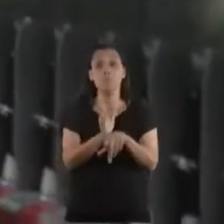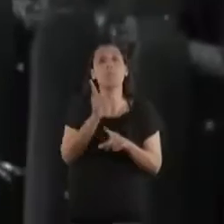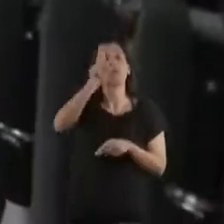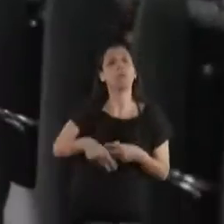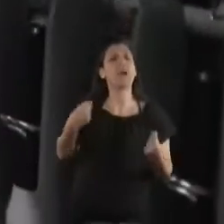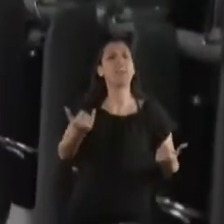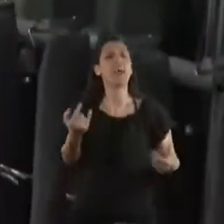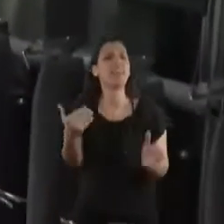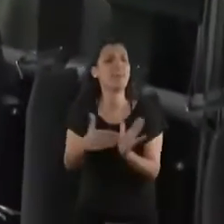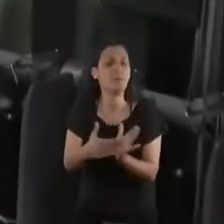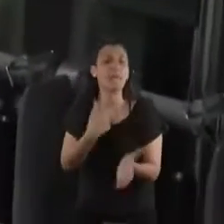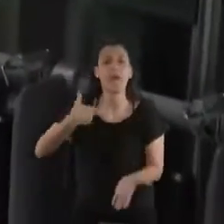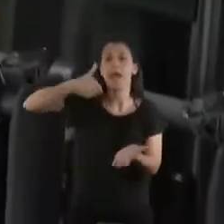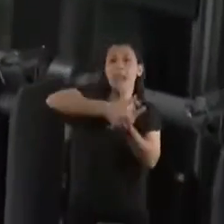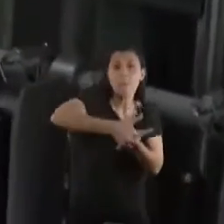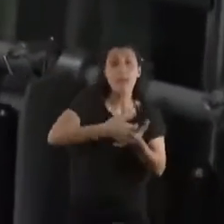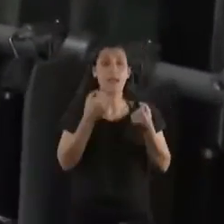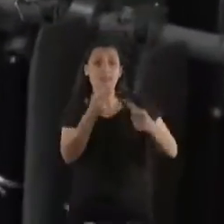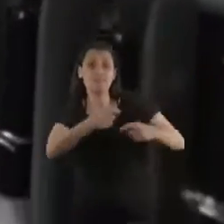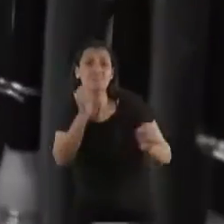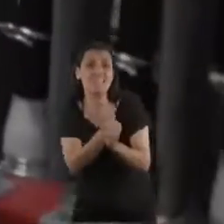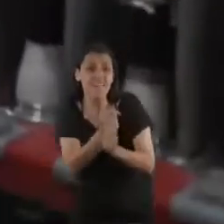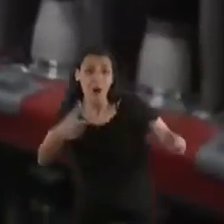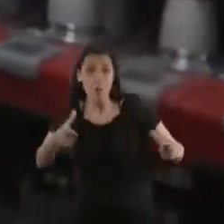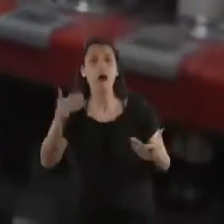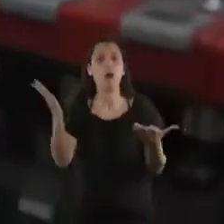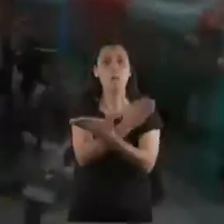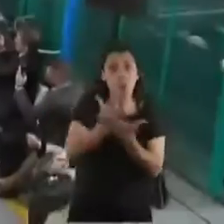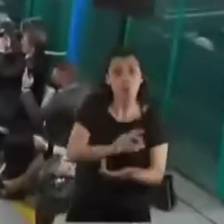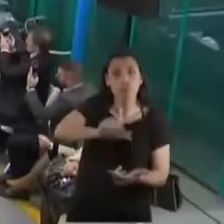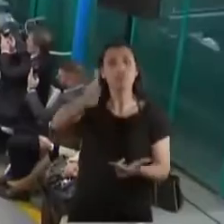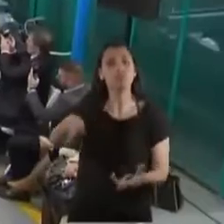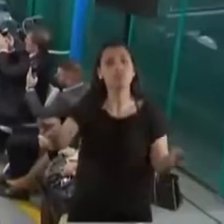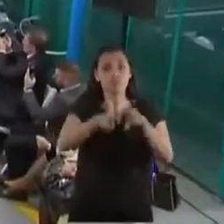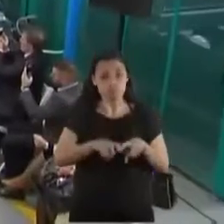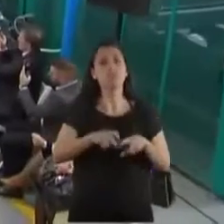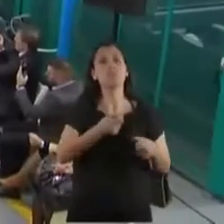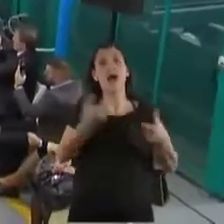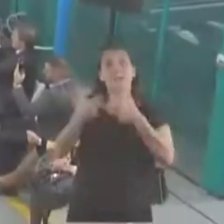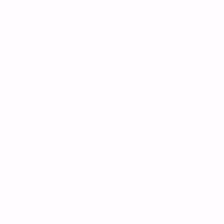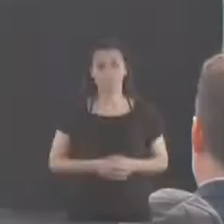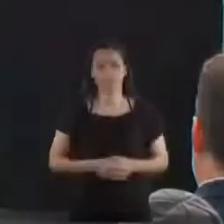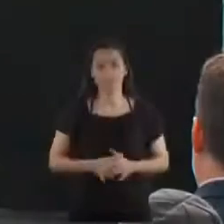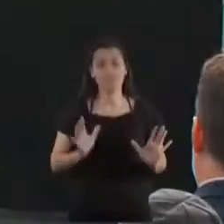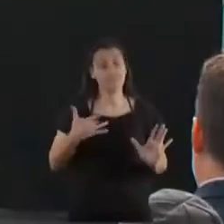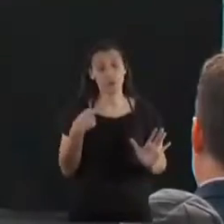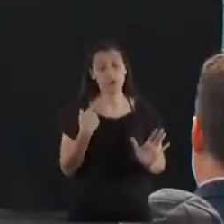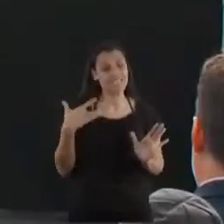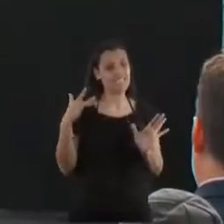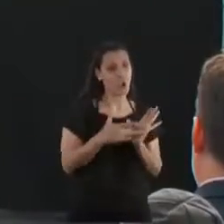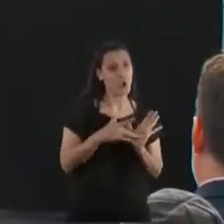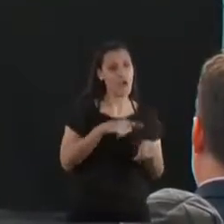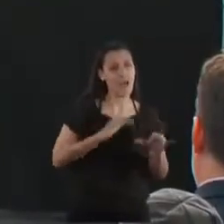a riesgo, da trabajo, produce, gana, exporta y paga sus impuestos. Nos tocó el peor